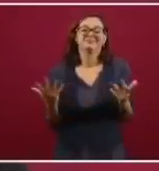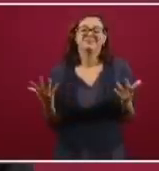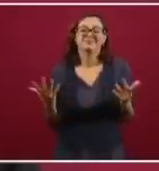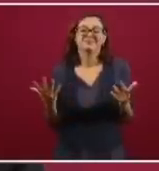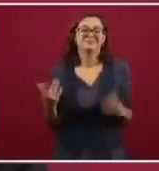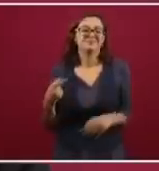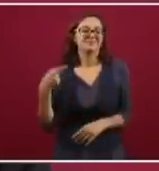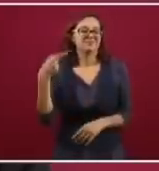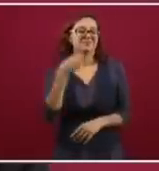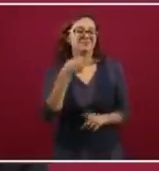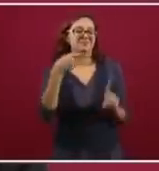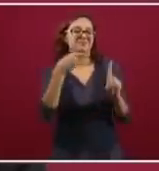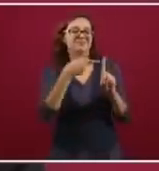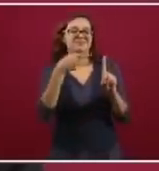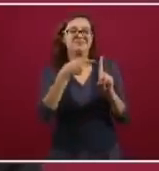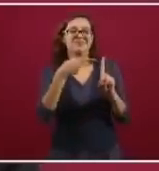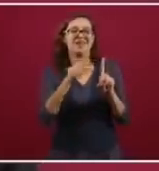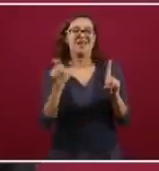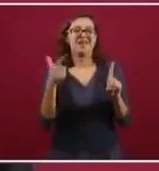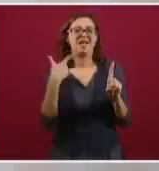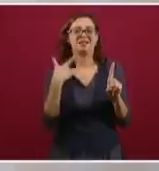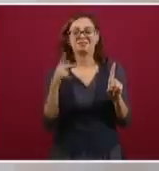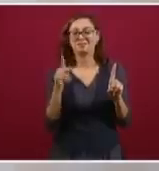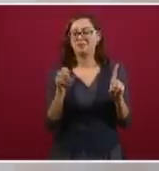una información privilegiada.